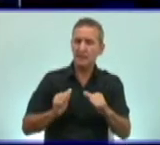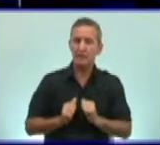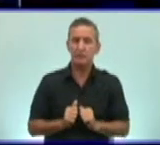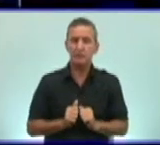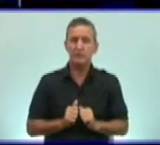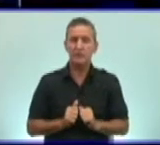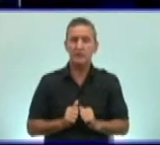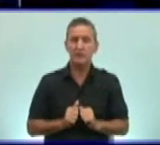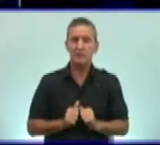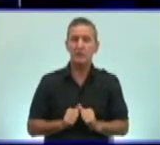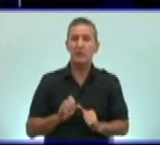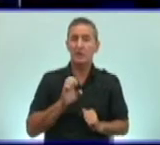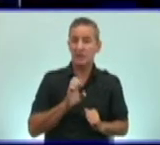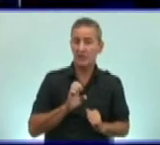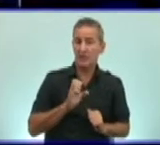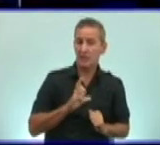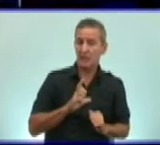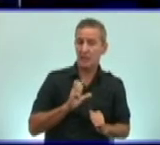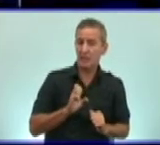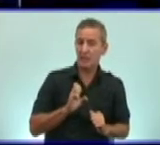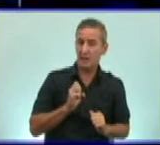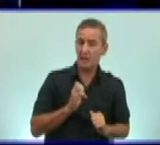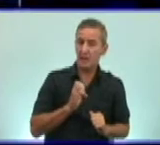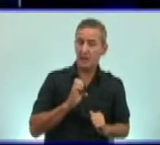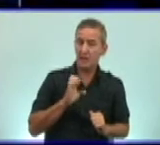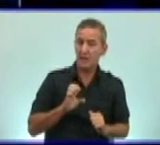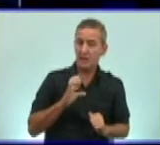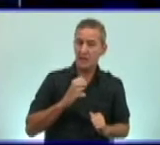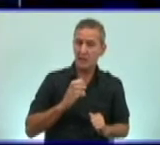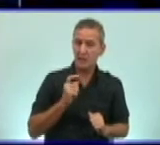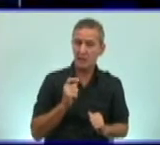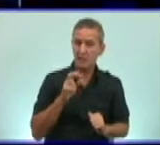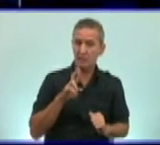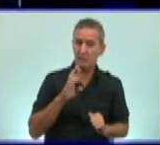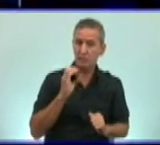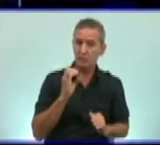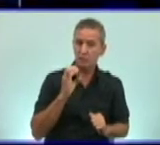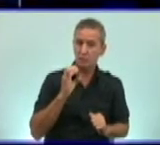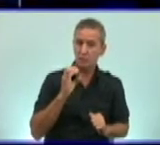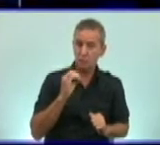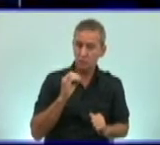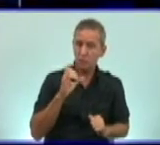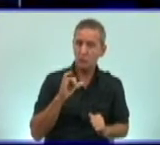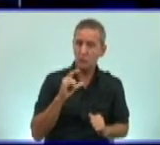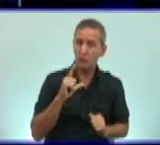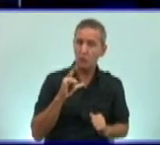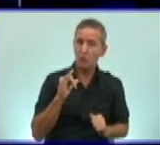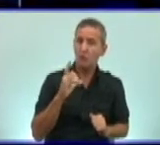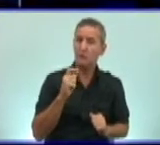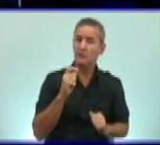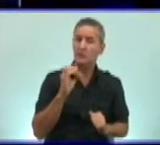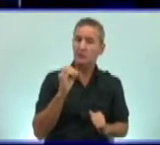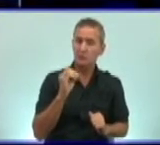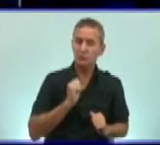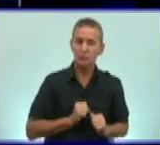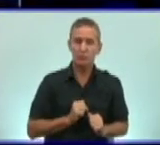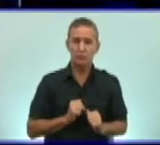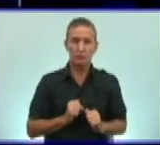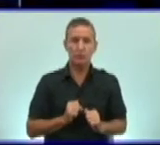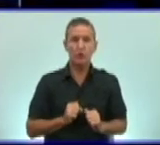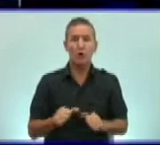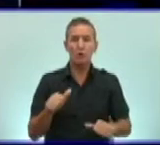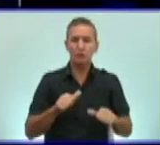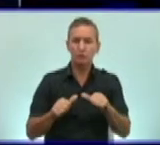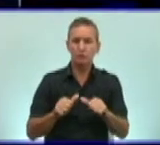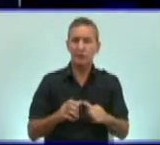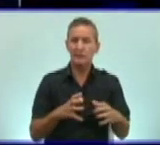un electrolito. Pero ¿qué pasa? También hay sustancias moleculares que sus partículas no están cargadas. pero puede ocurrir